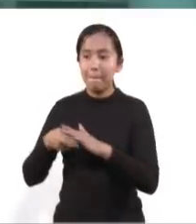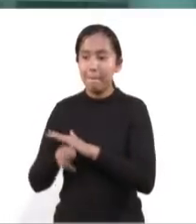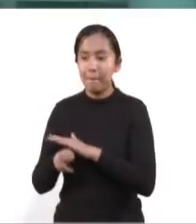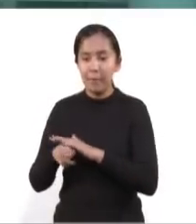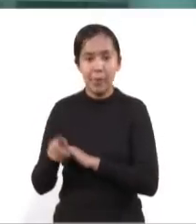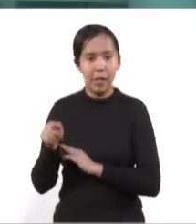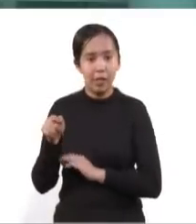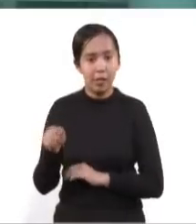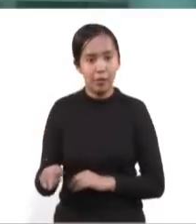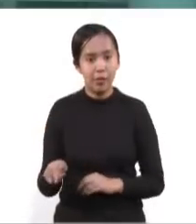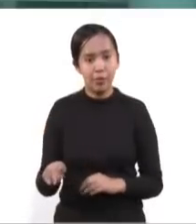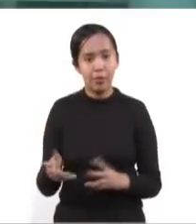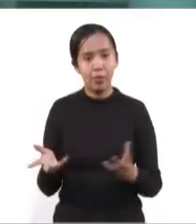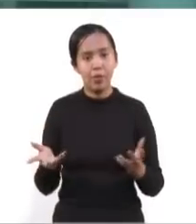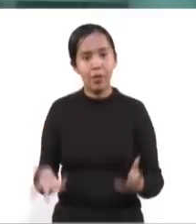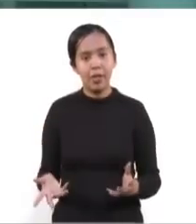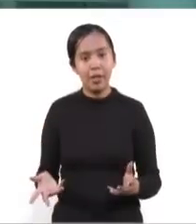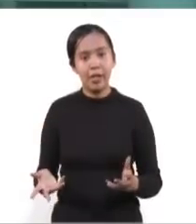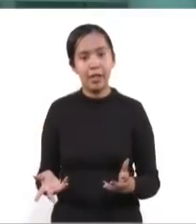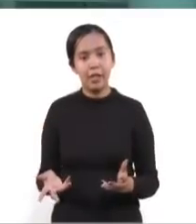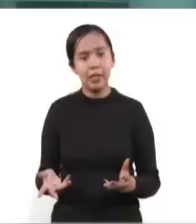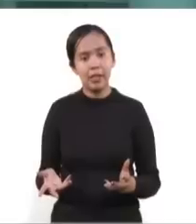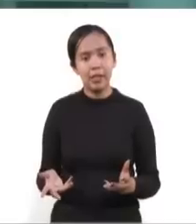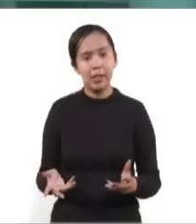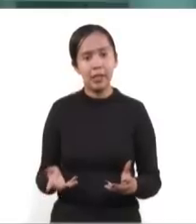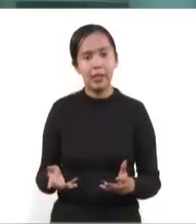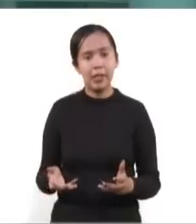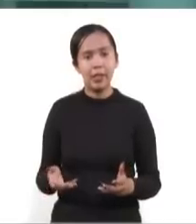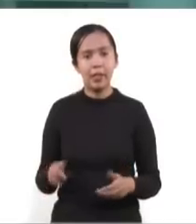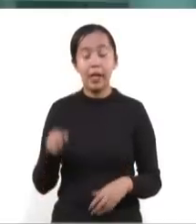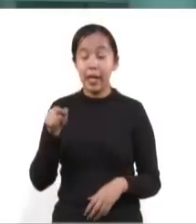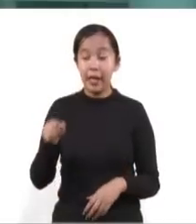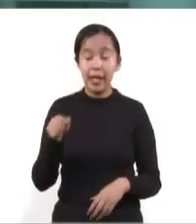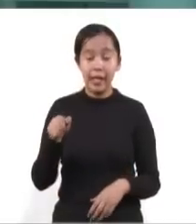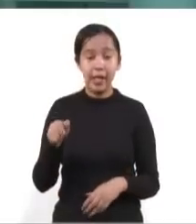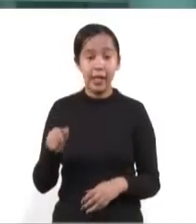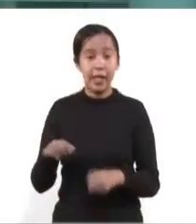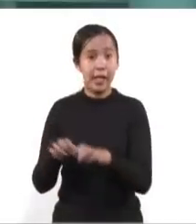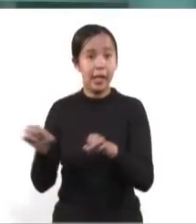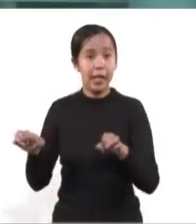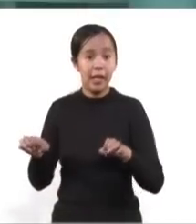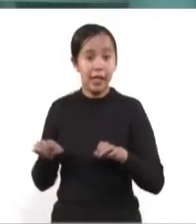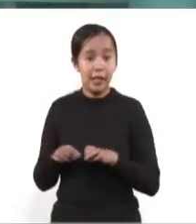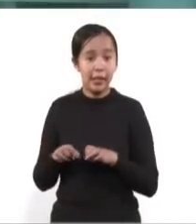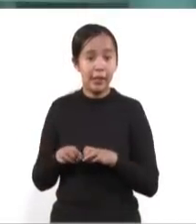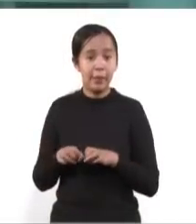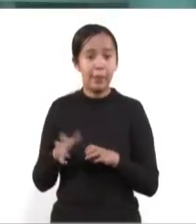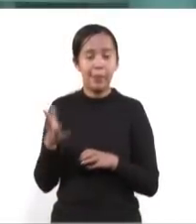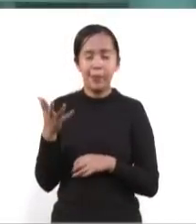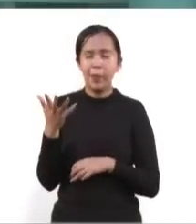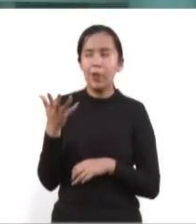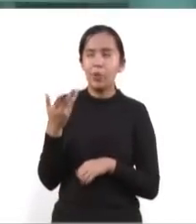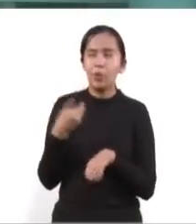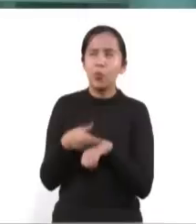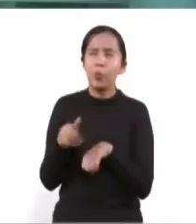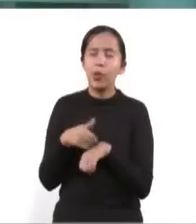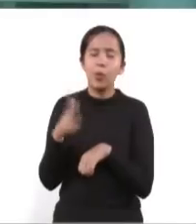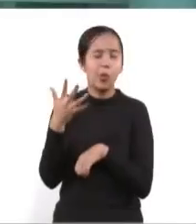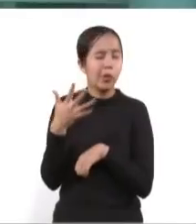digamos, cuando menos la décima empresa a nivel mundial que hace